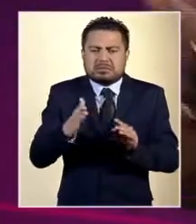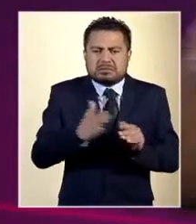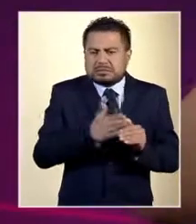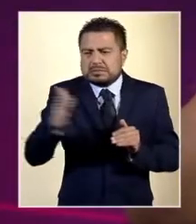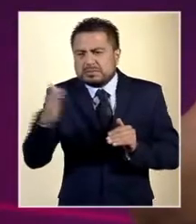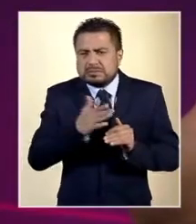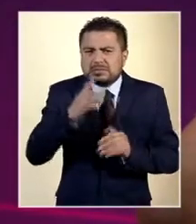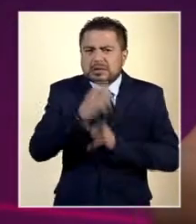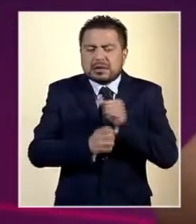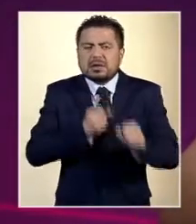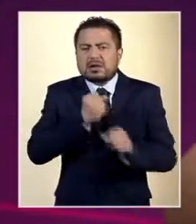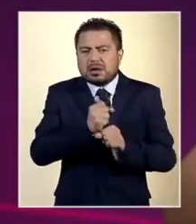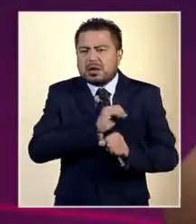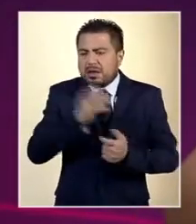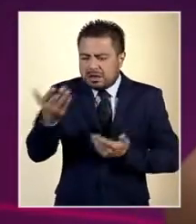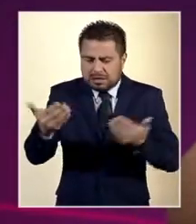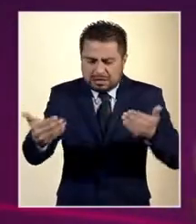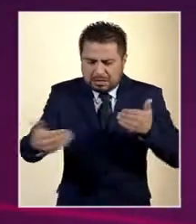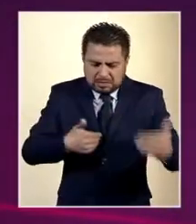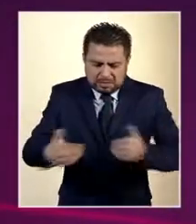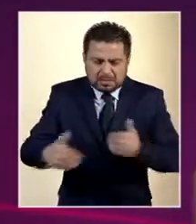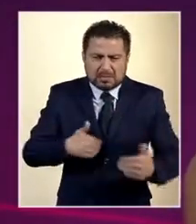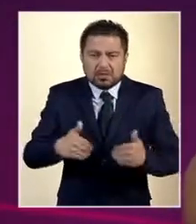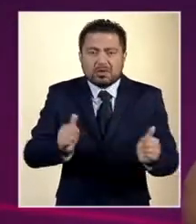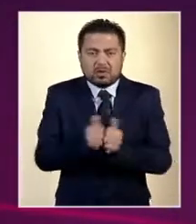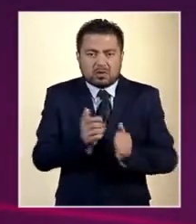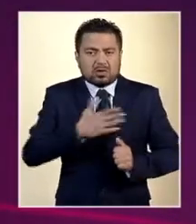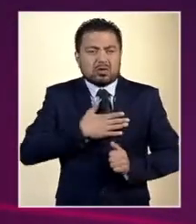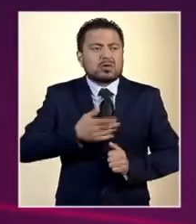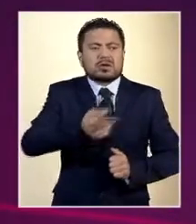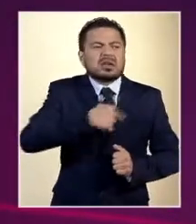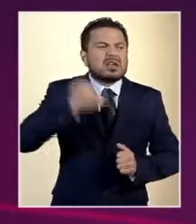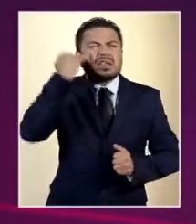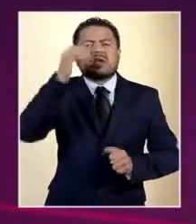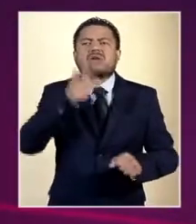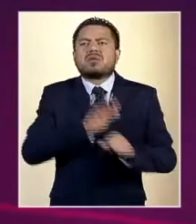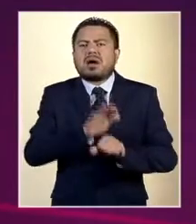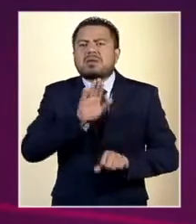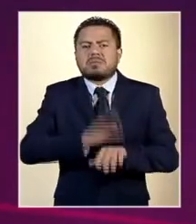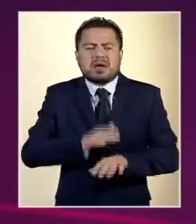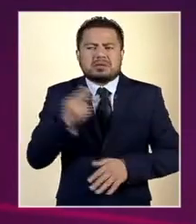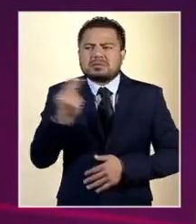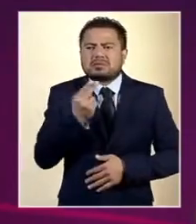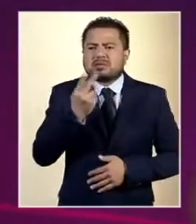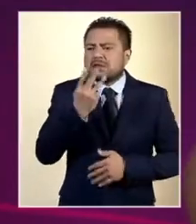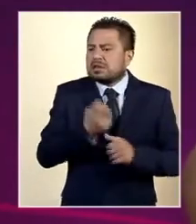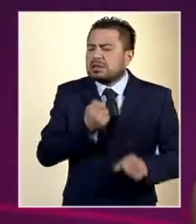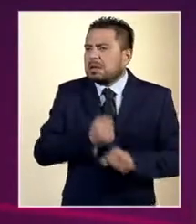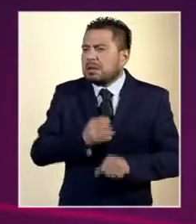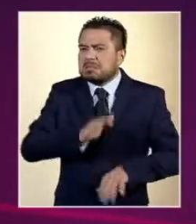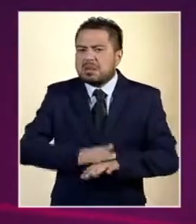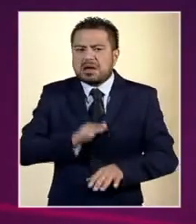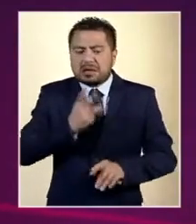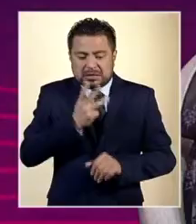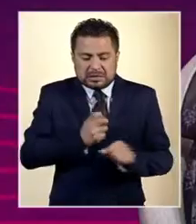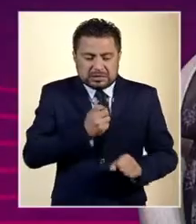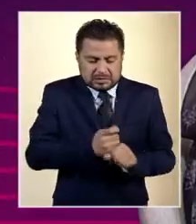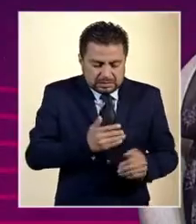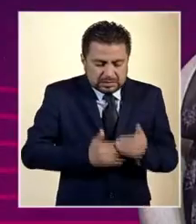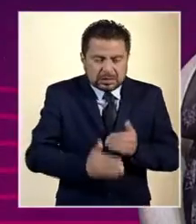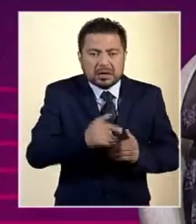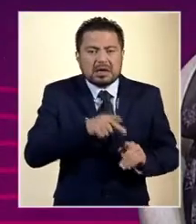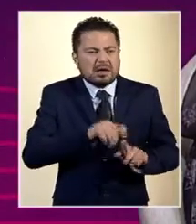de edades en las que llegan con nosotros. Y la idea es que no nos necesiten más allá de 3 años, pero que en esos 3